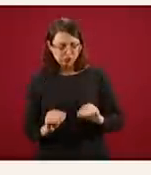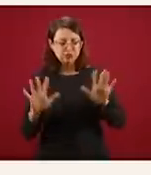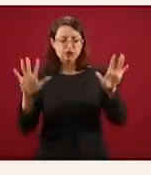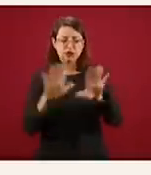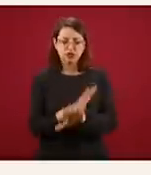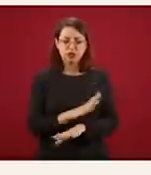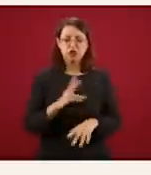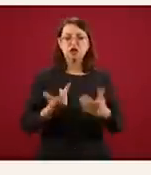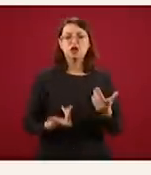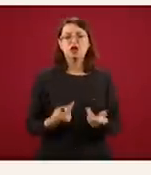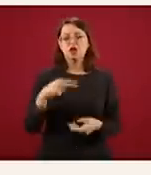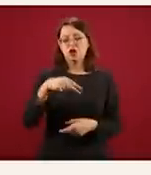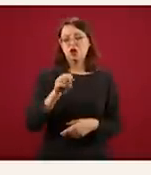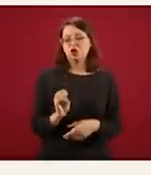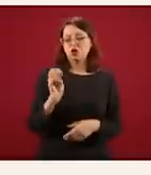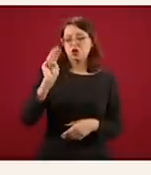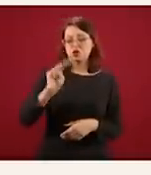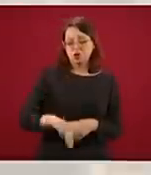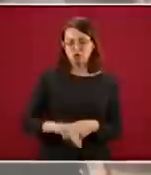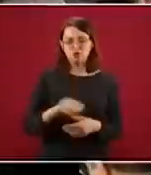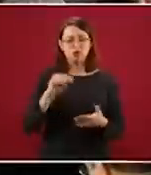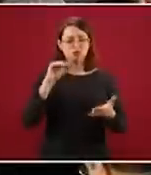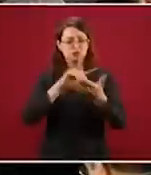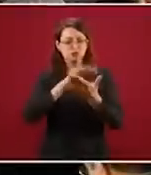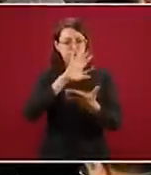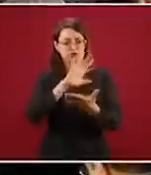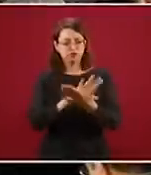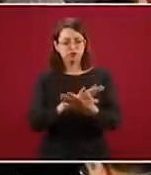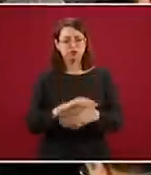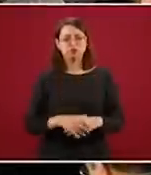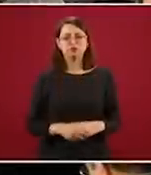las normas oficiales mexicanas.